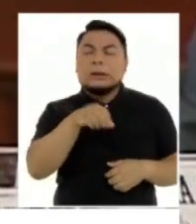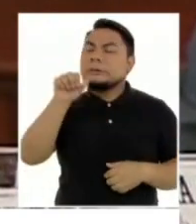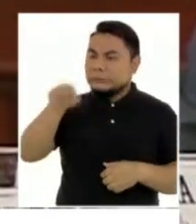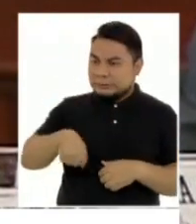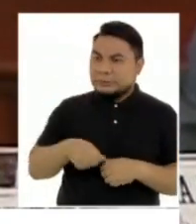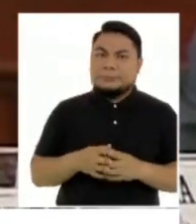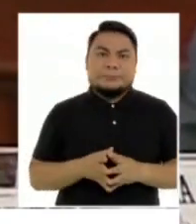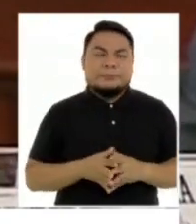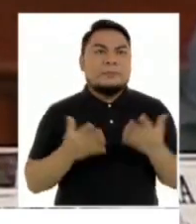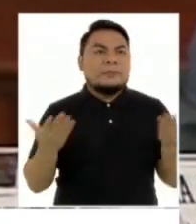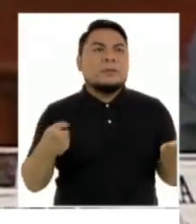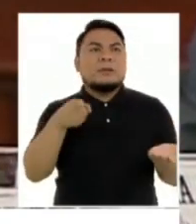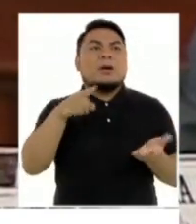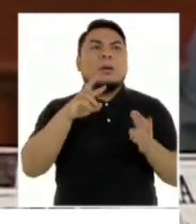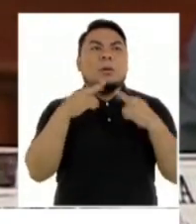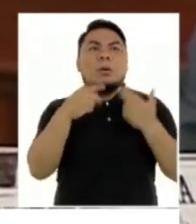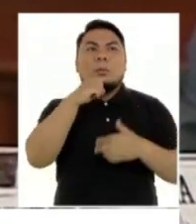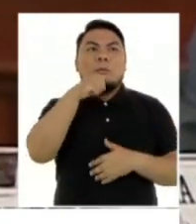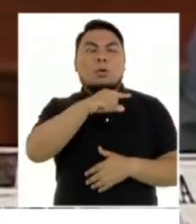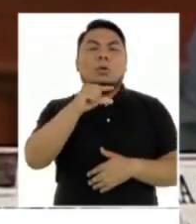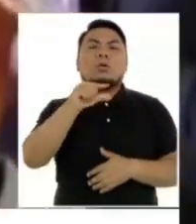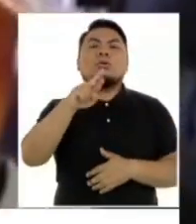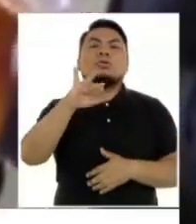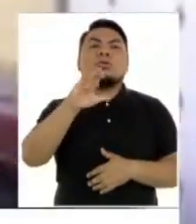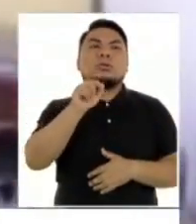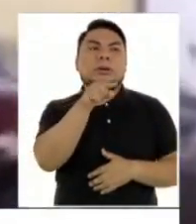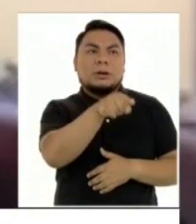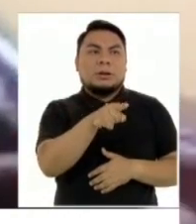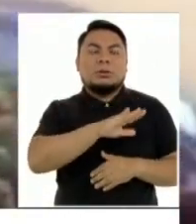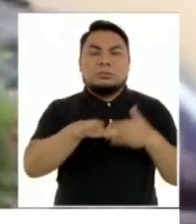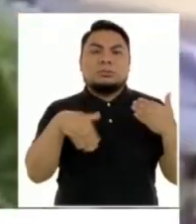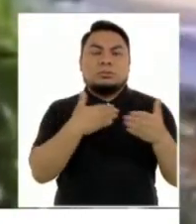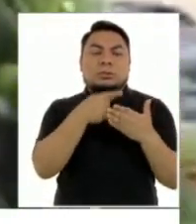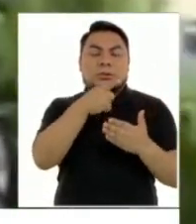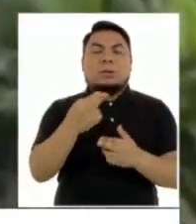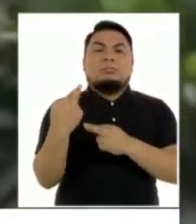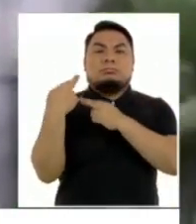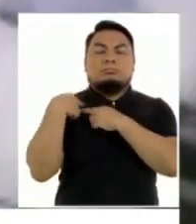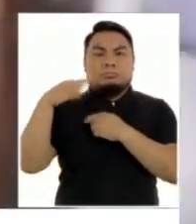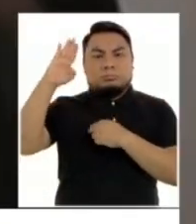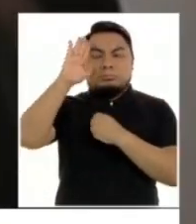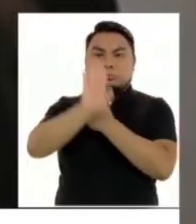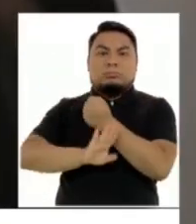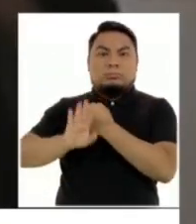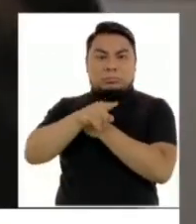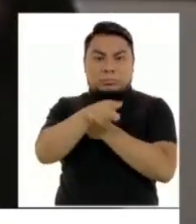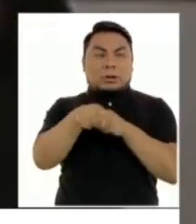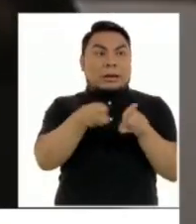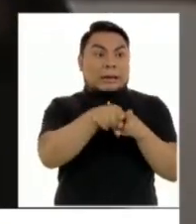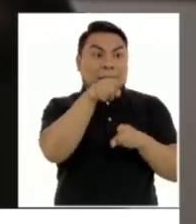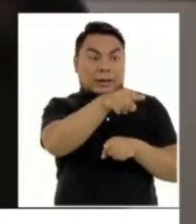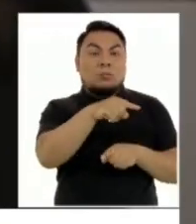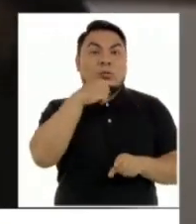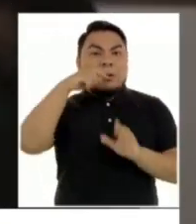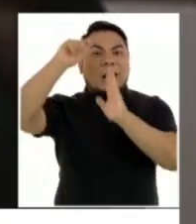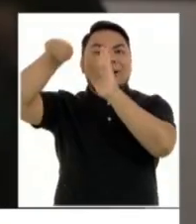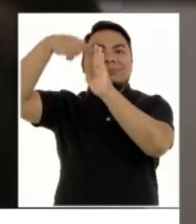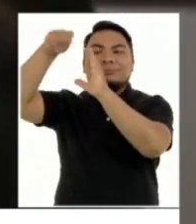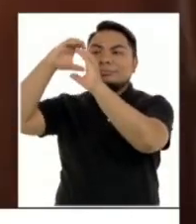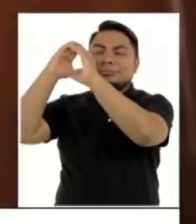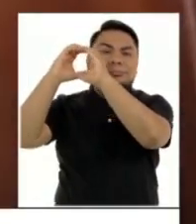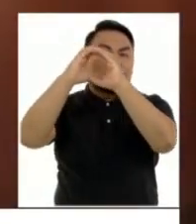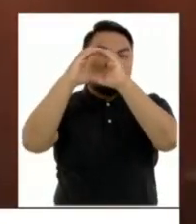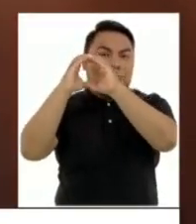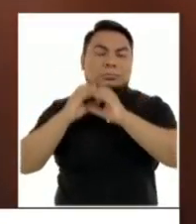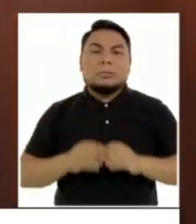fue la teniente de primera, Gloria Andrade, encargada de brindar protección al fiscal Henry Amenábar y de grabar la diligencia. Las preguntas giraron